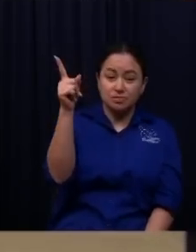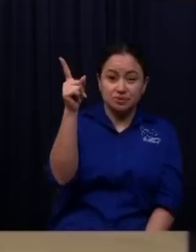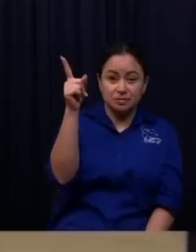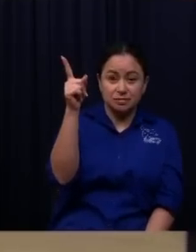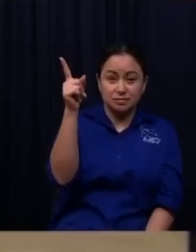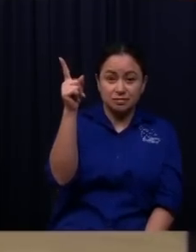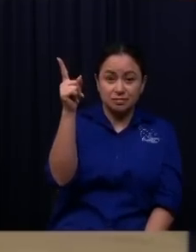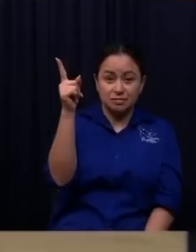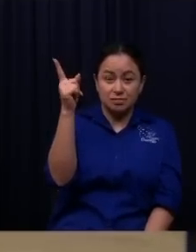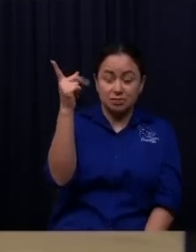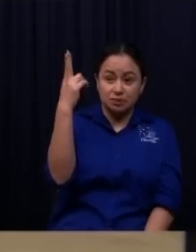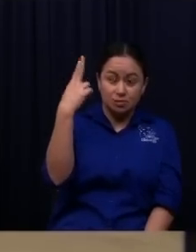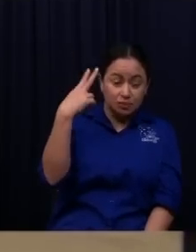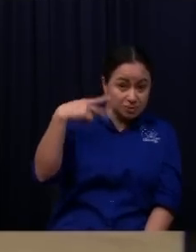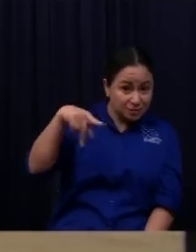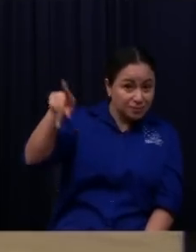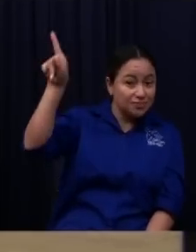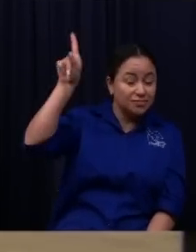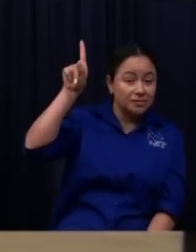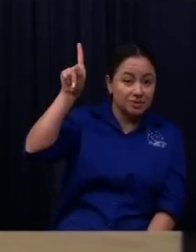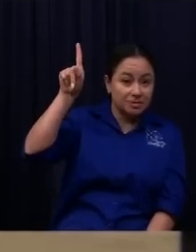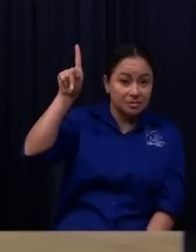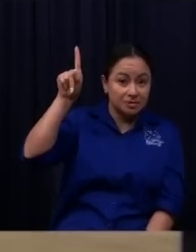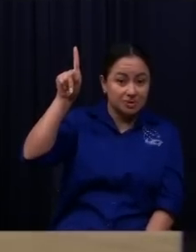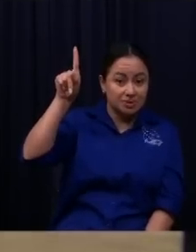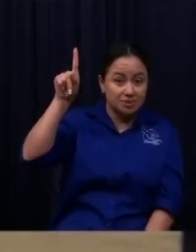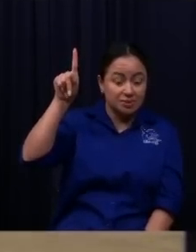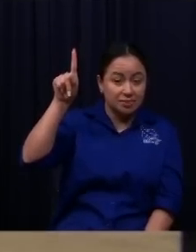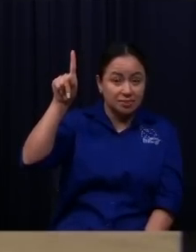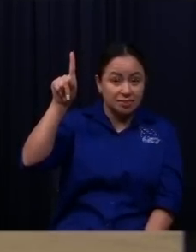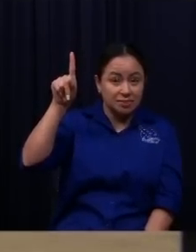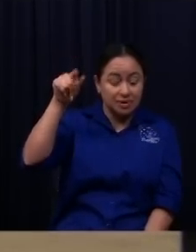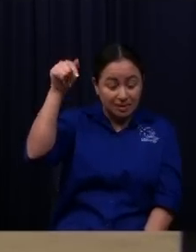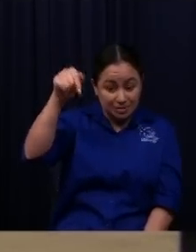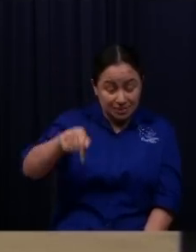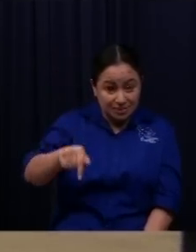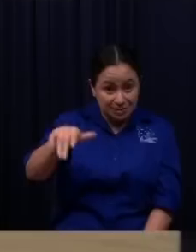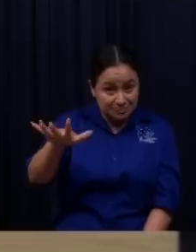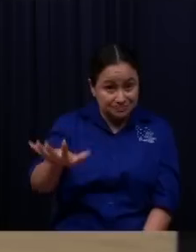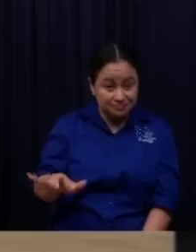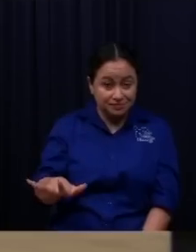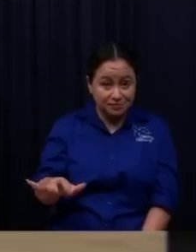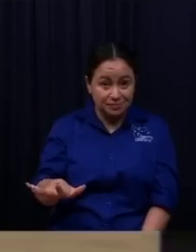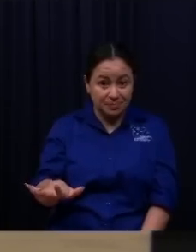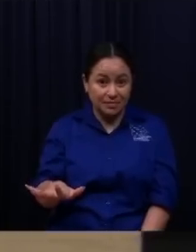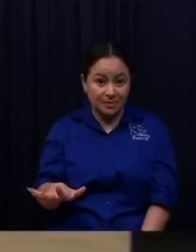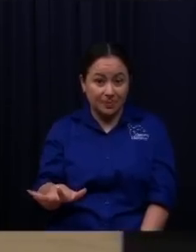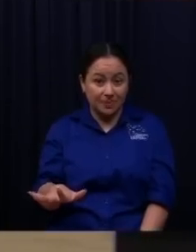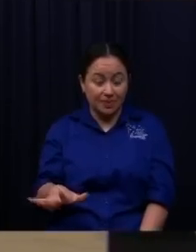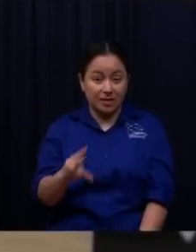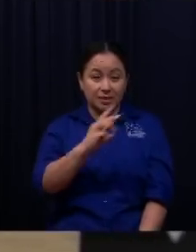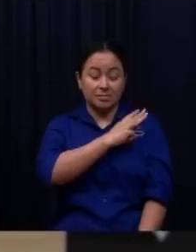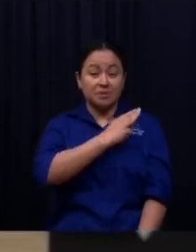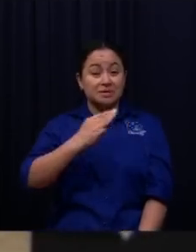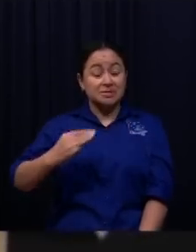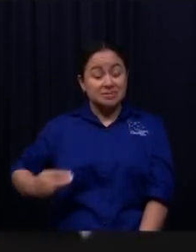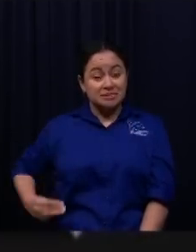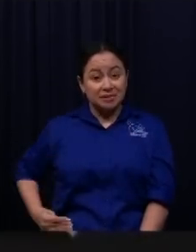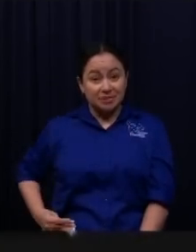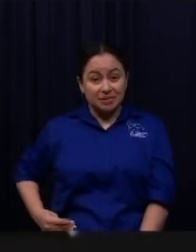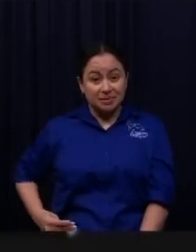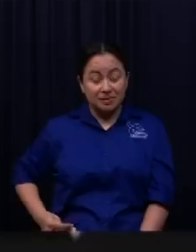fue, dejó el apostolado, dos corrientes en el apostolado, permítame decirlo, dos corrientes,